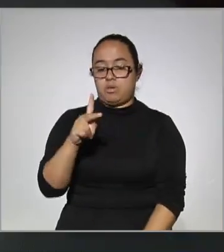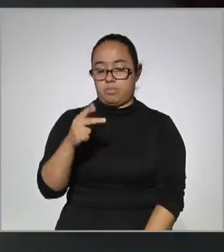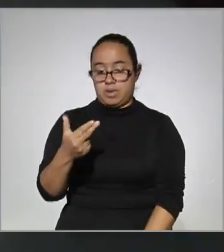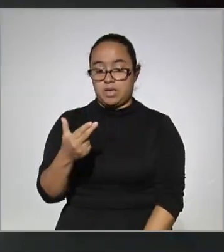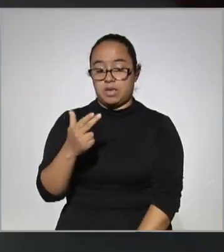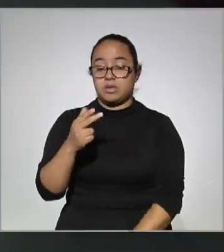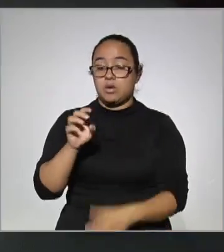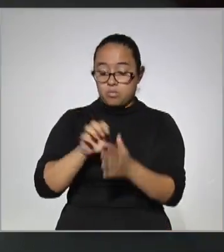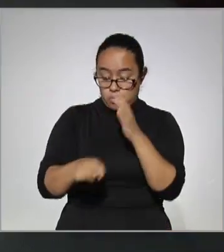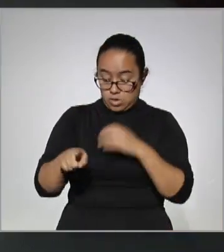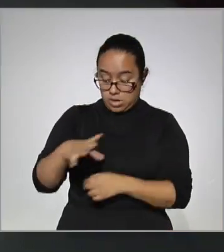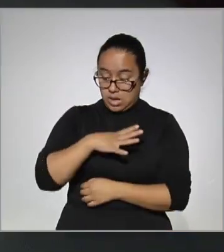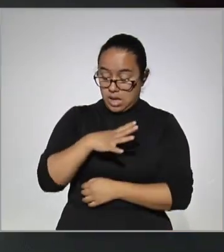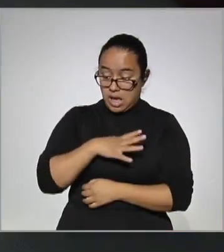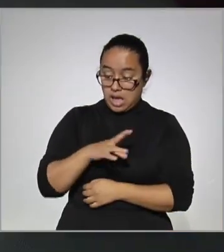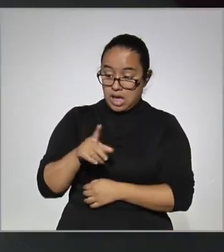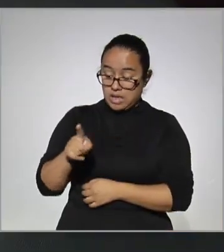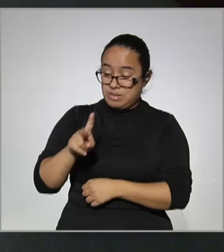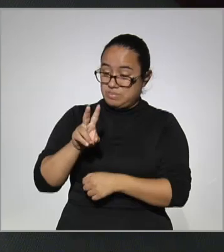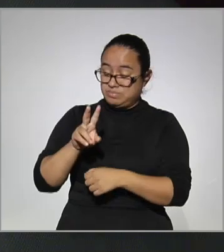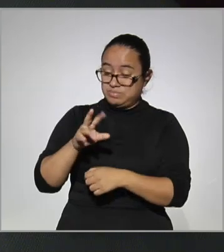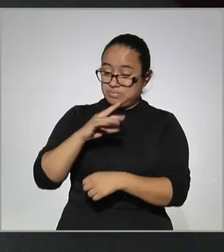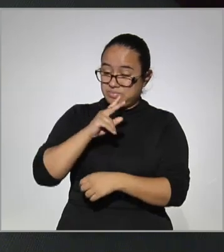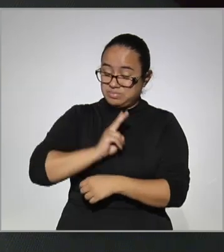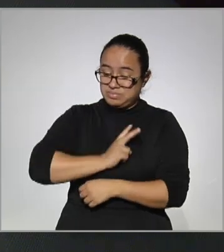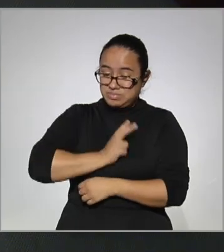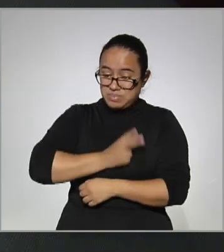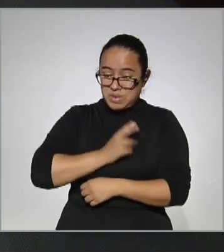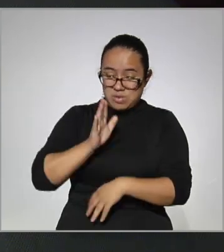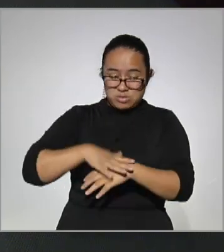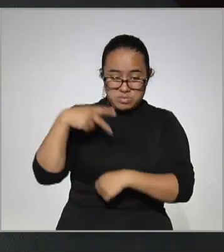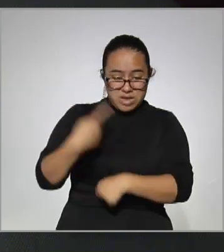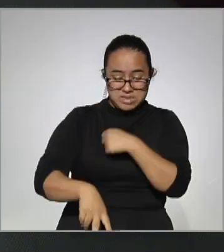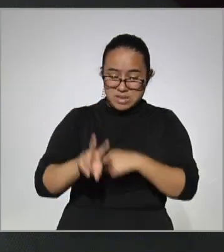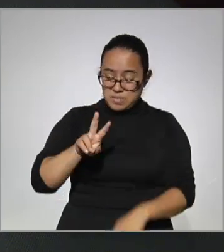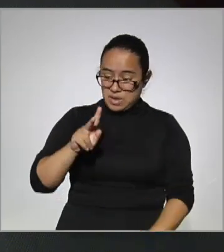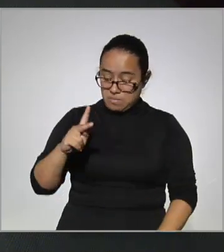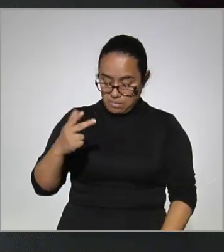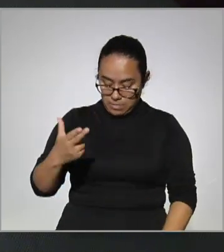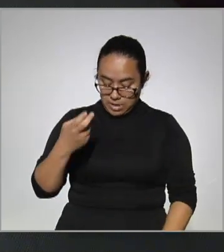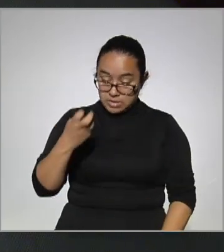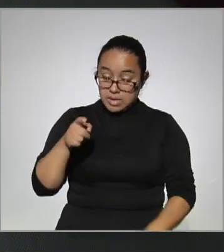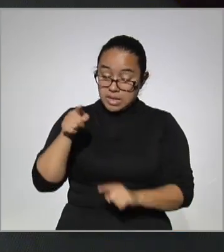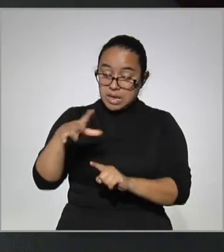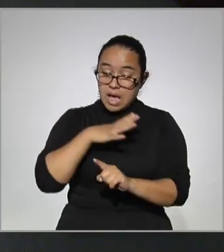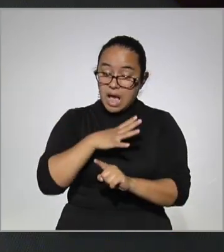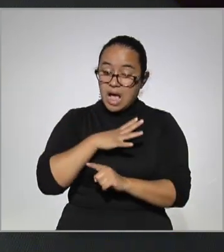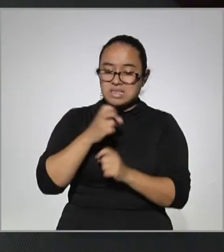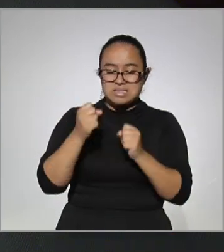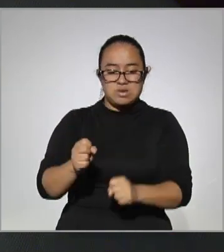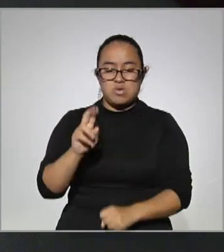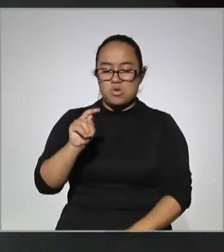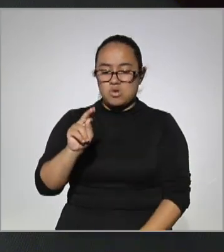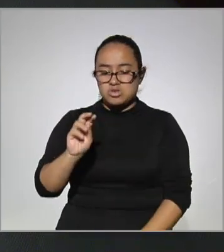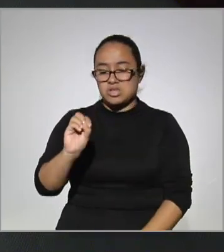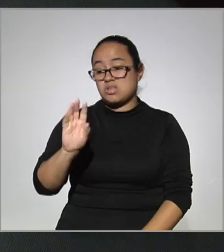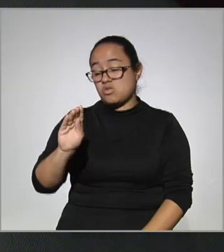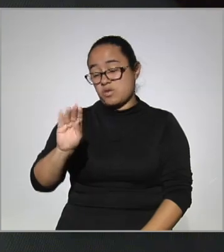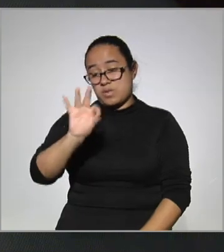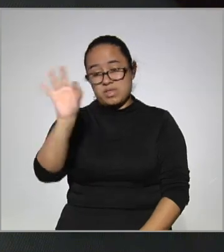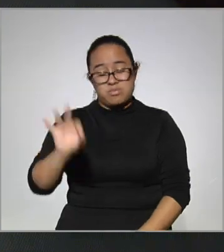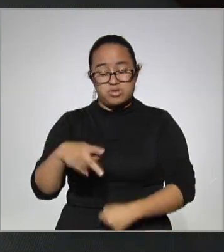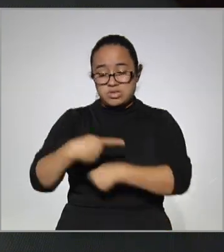una paciente que está infectada con virus de alto riesgo de papiloma humano es una paciente que tiene un 80 o un 90% de